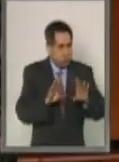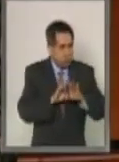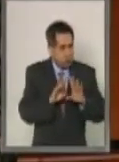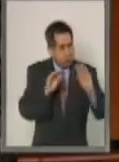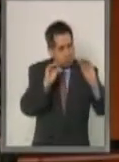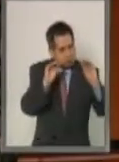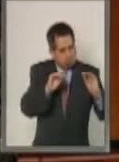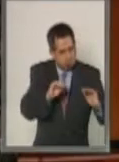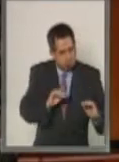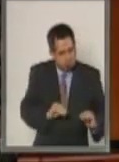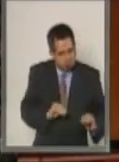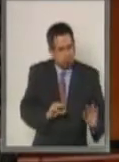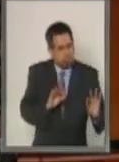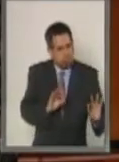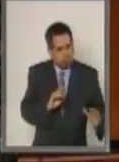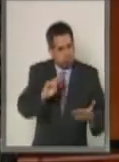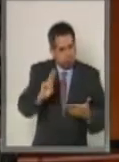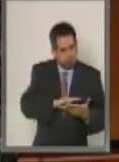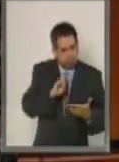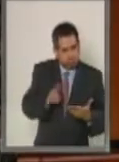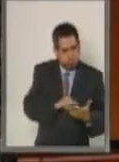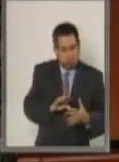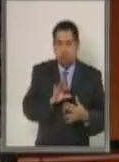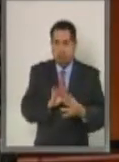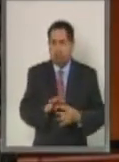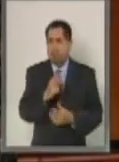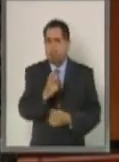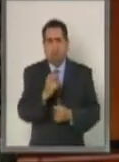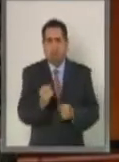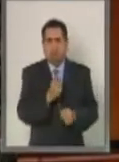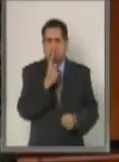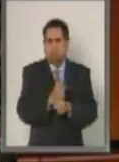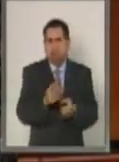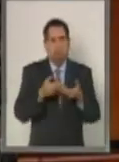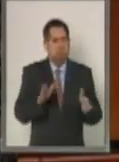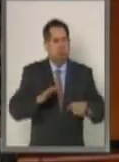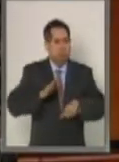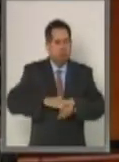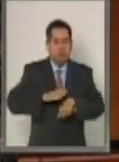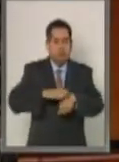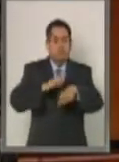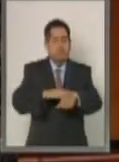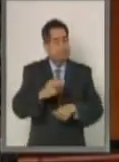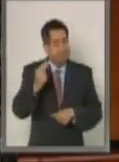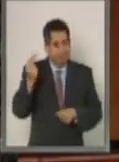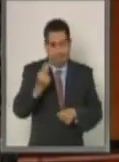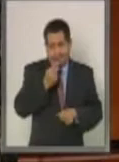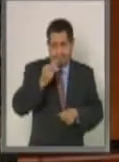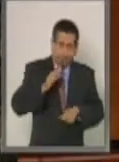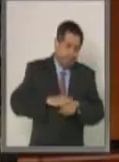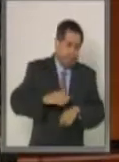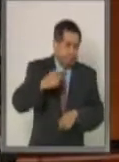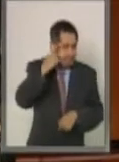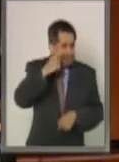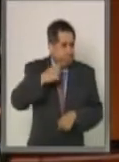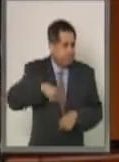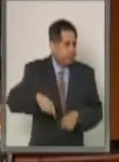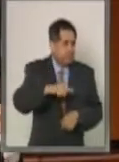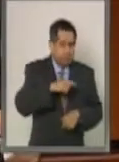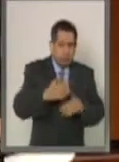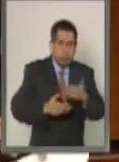Turquía, que ahora, con más oportunidades que nunca, es necesario para que